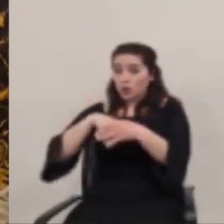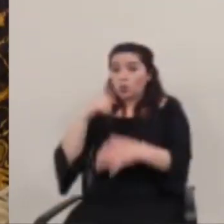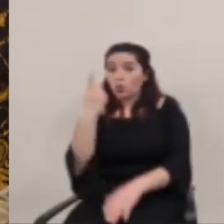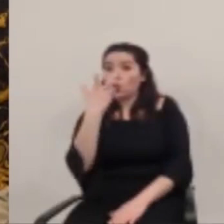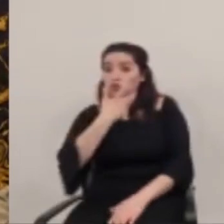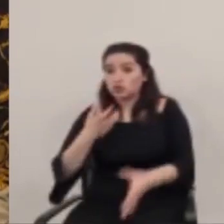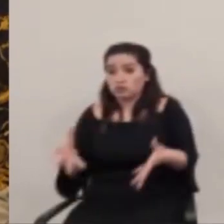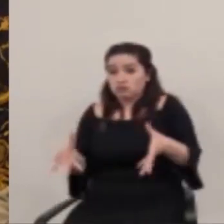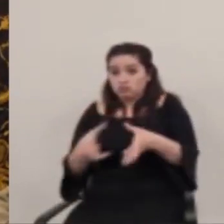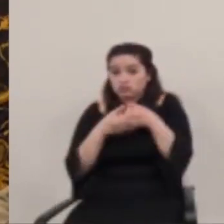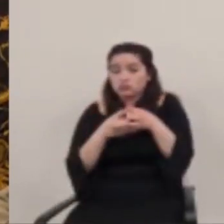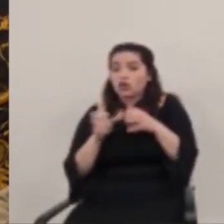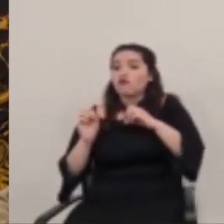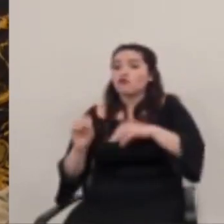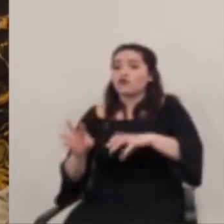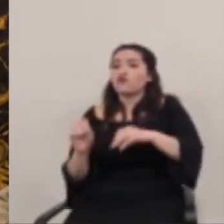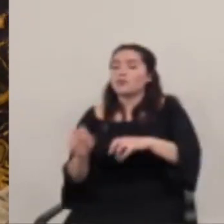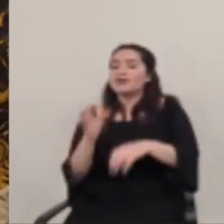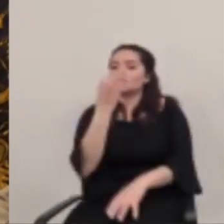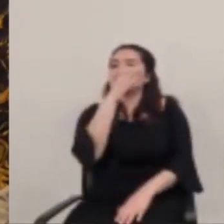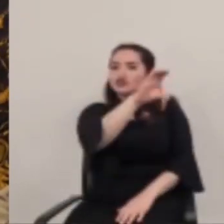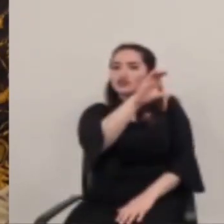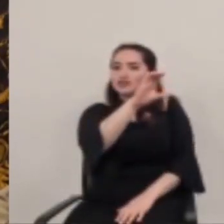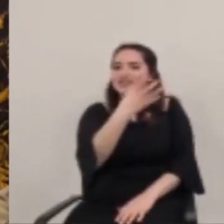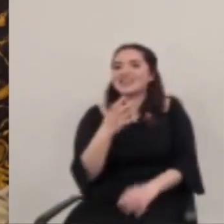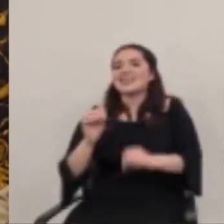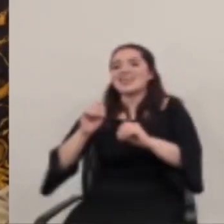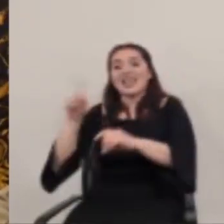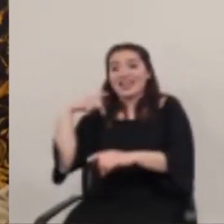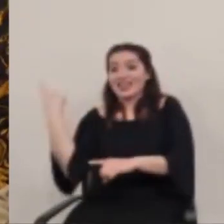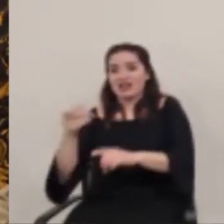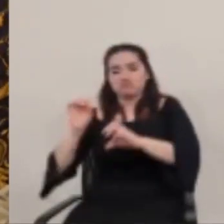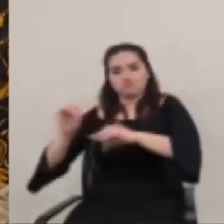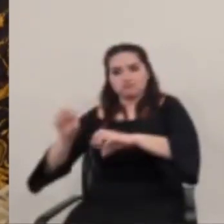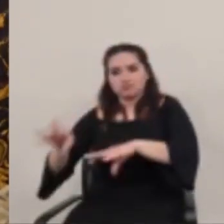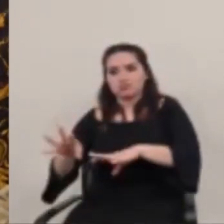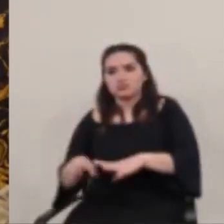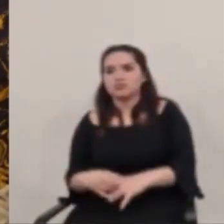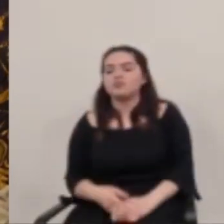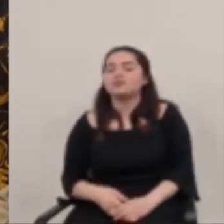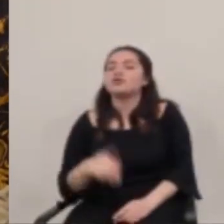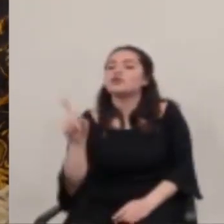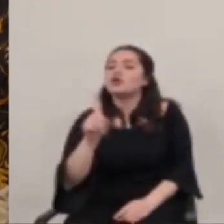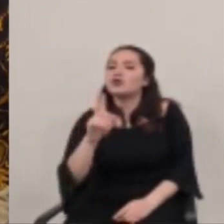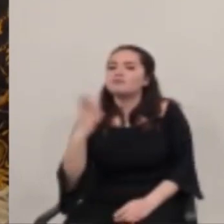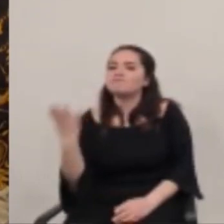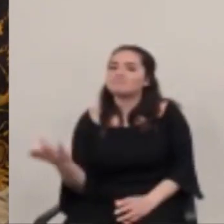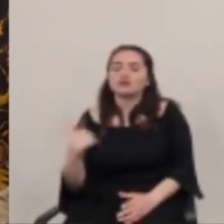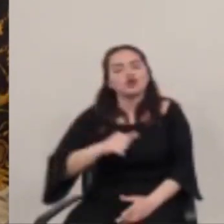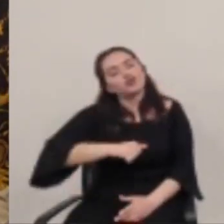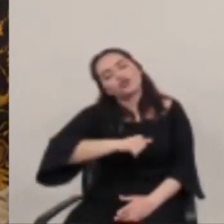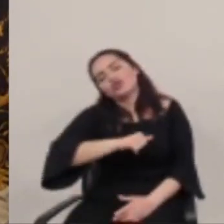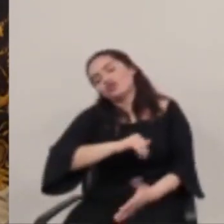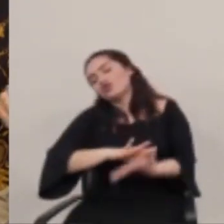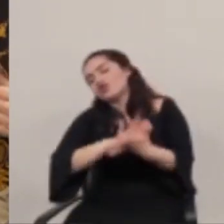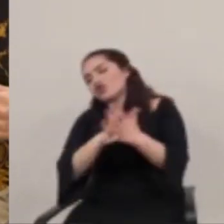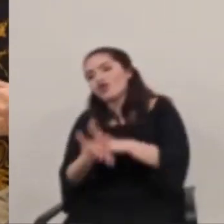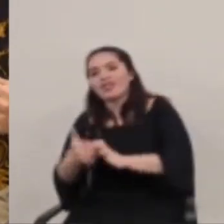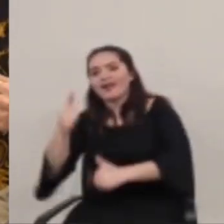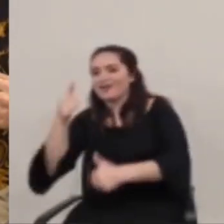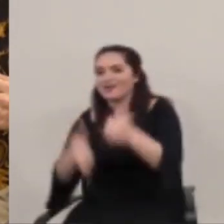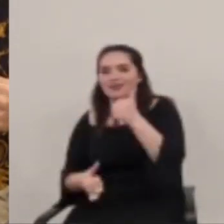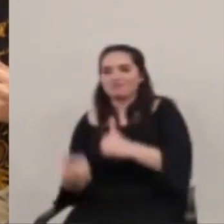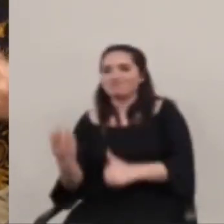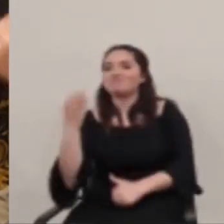de formación general que ya fue una gran pelea, sino que poder incluirlo, uno, en todas las carreras de pregrado,